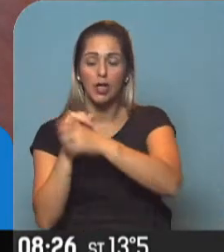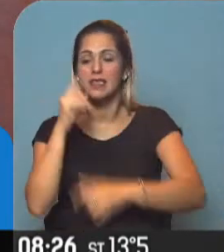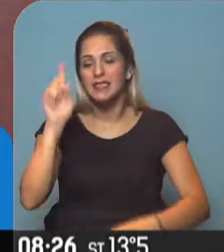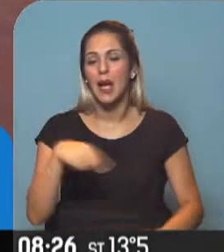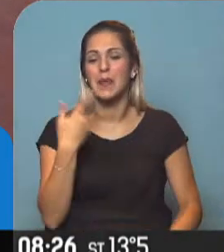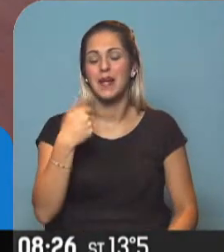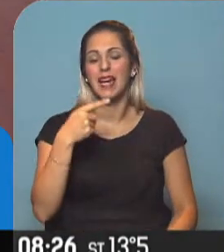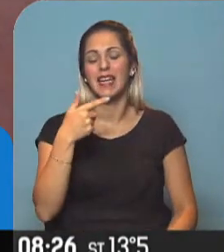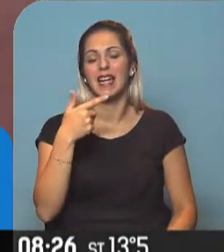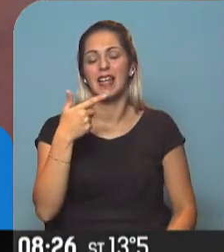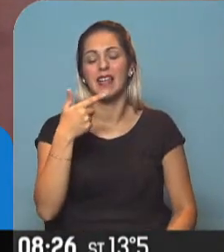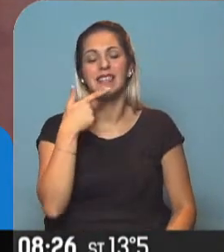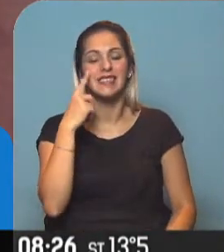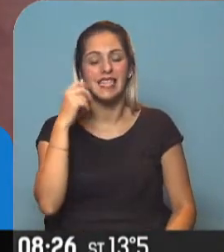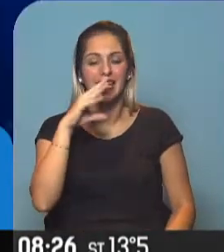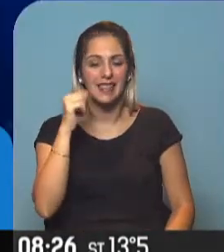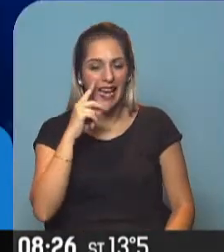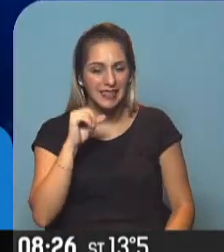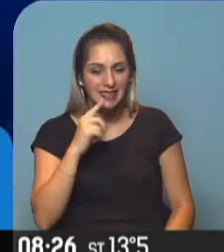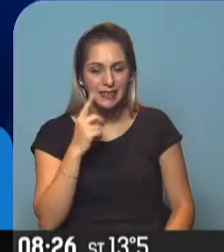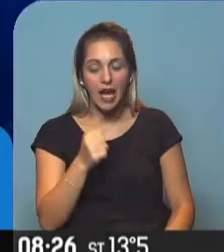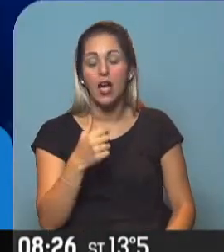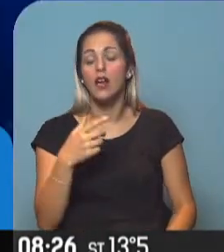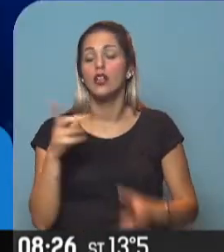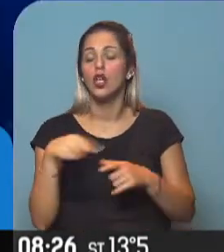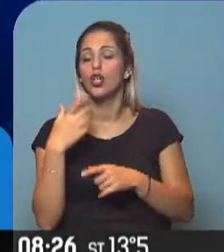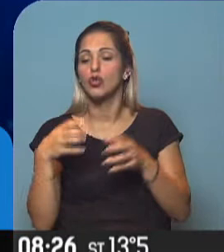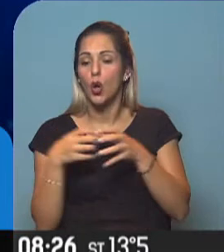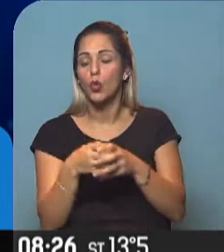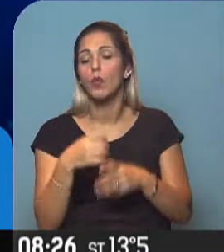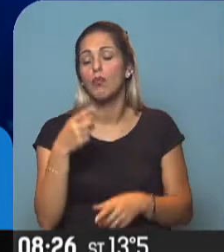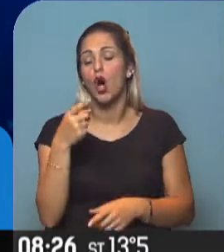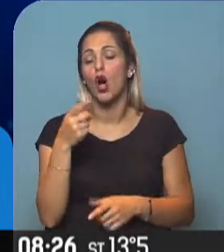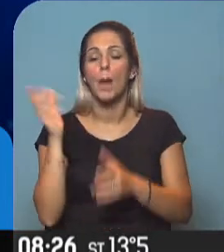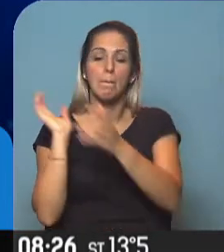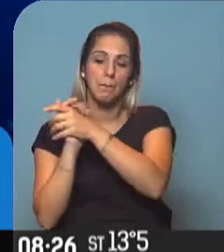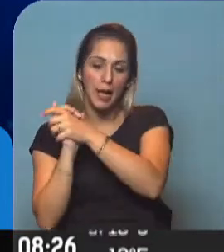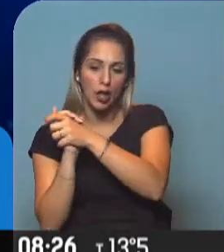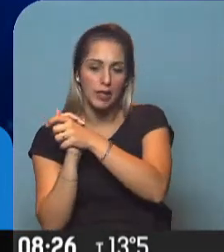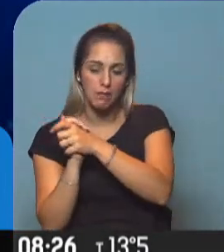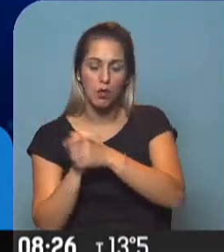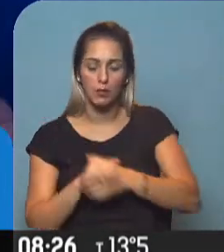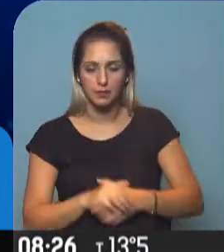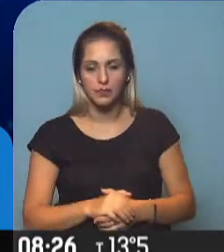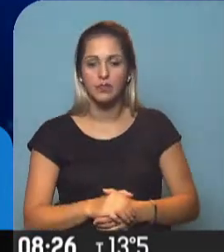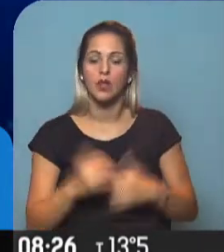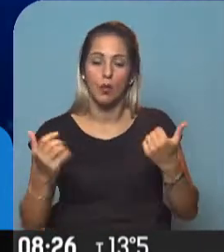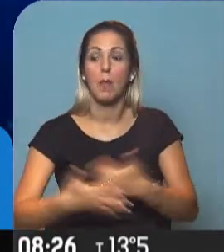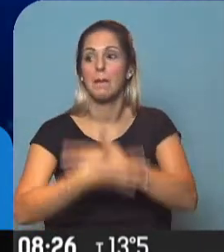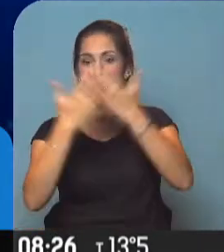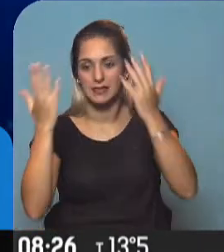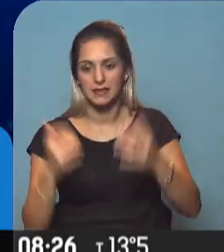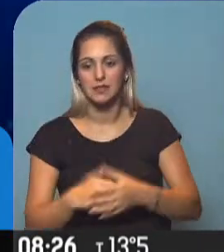revolucionaria sí claro y la corriente comunista y después vino el peronismo ya como una corriente abarcadora